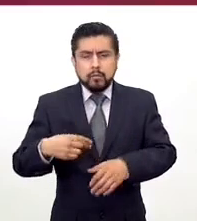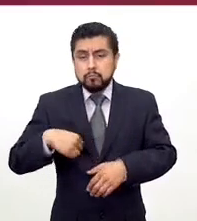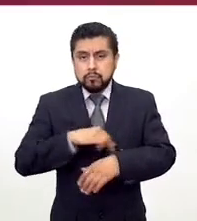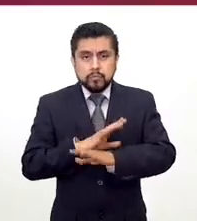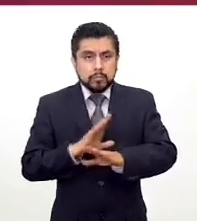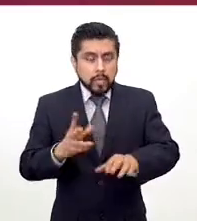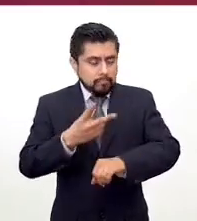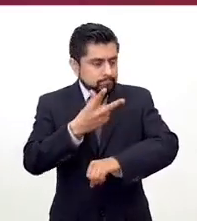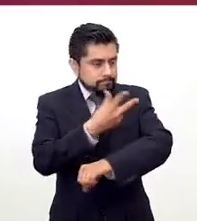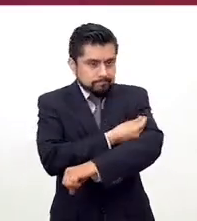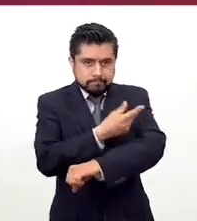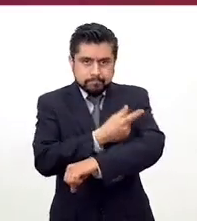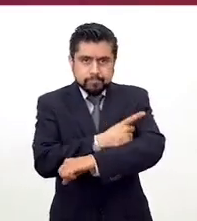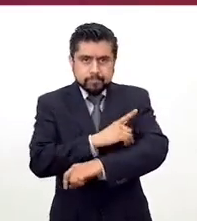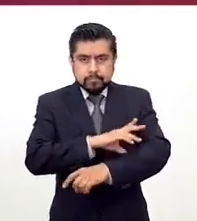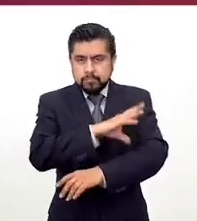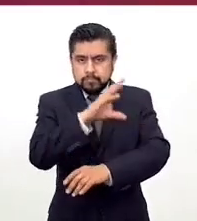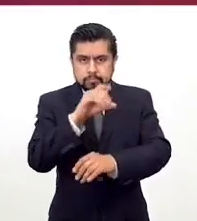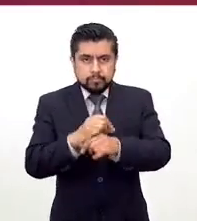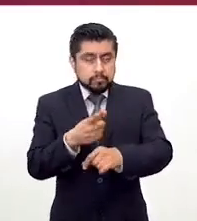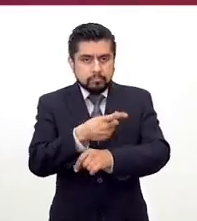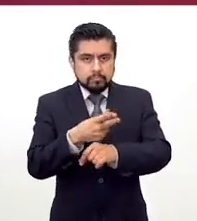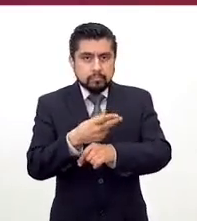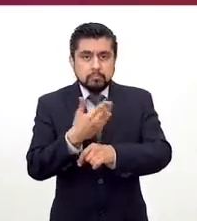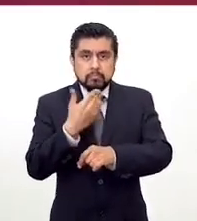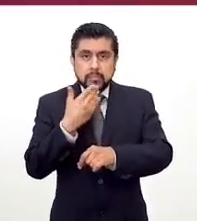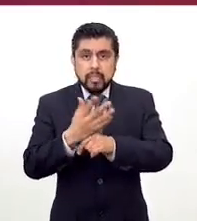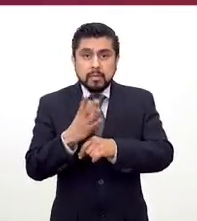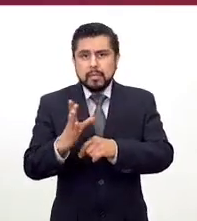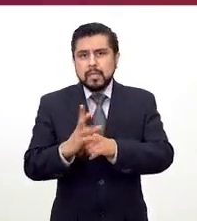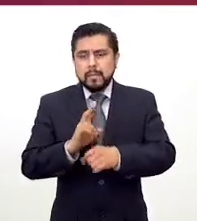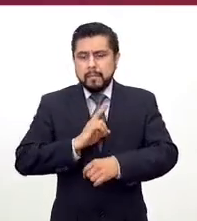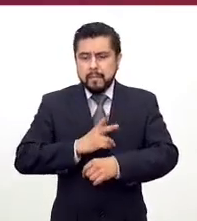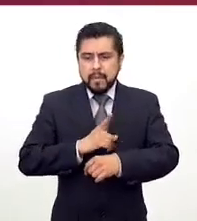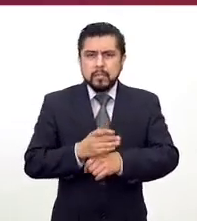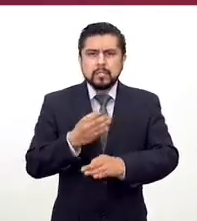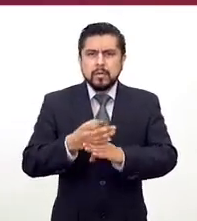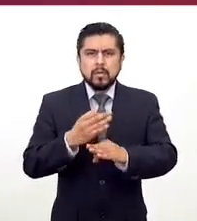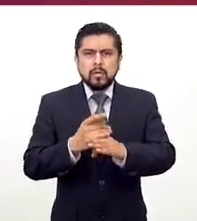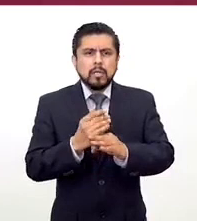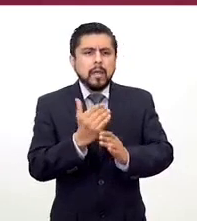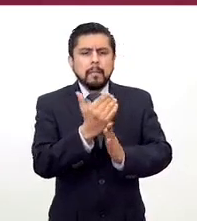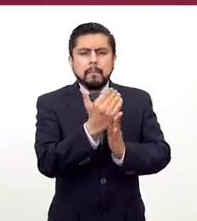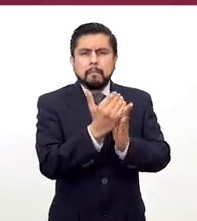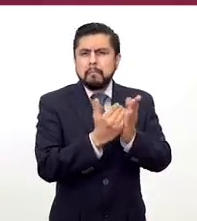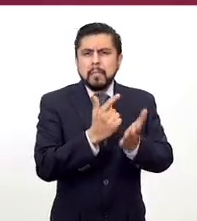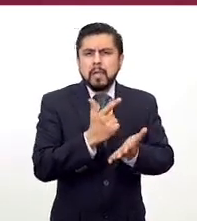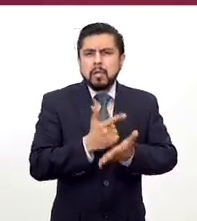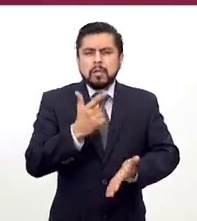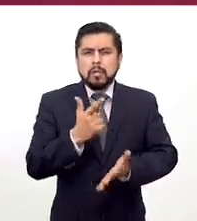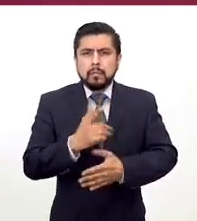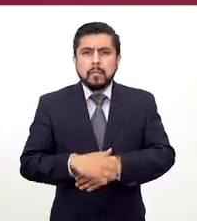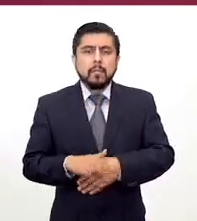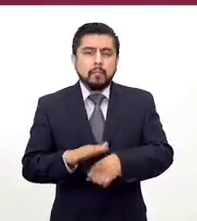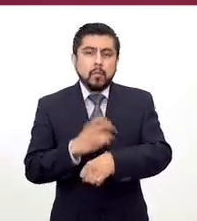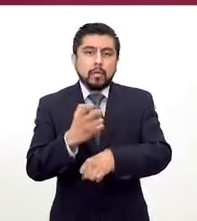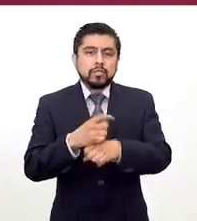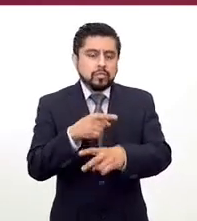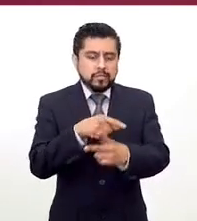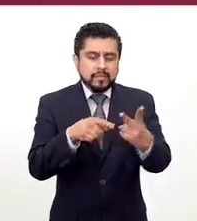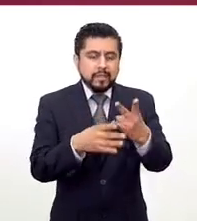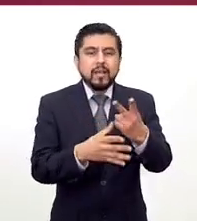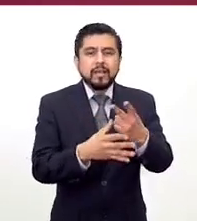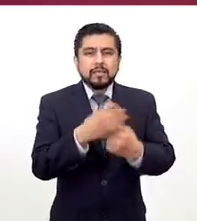estamos vacunados y a que la variante tiene una disminución de casos graves, a estas